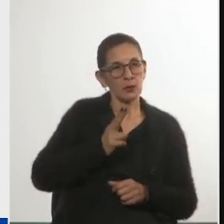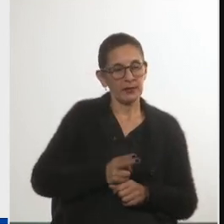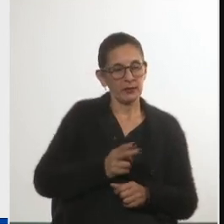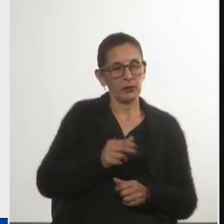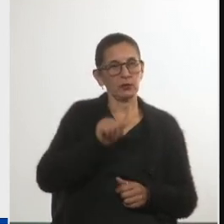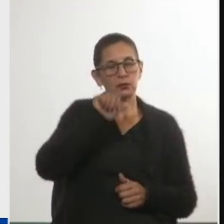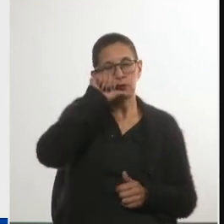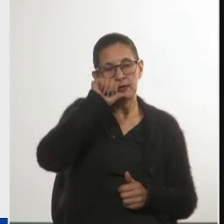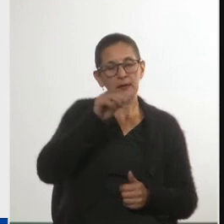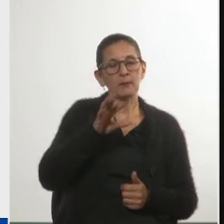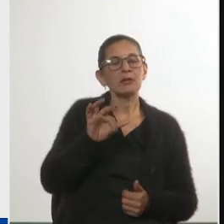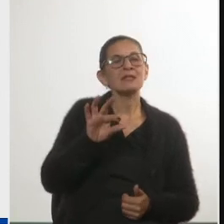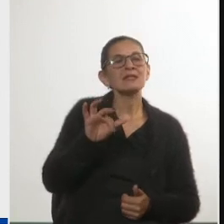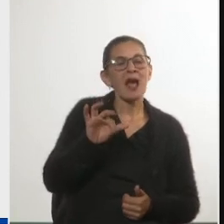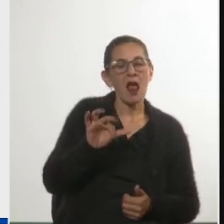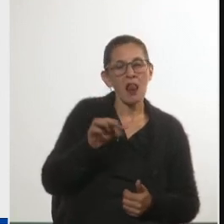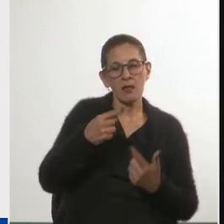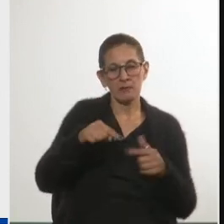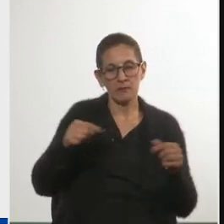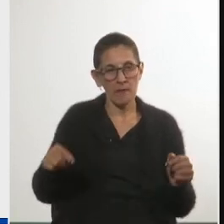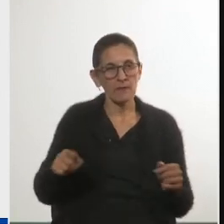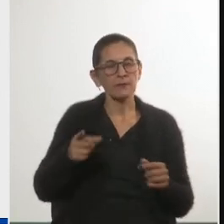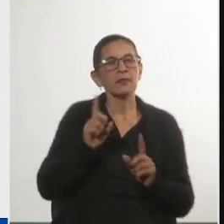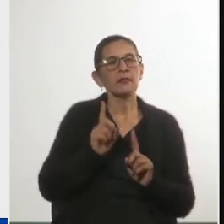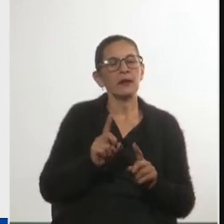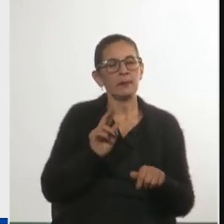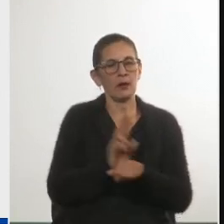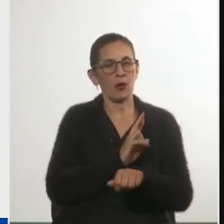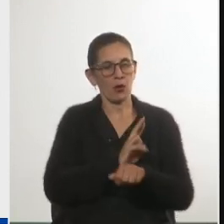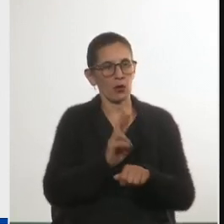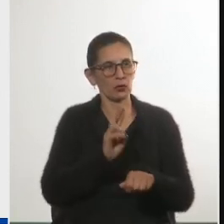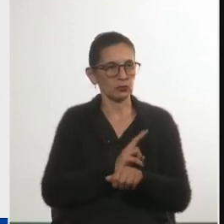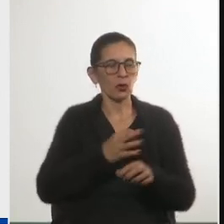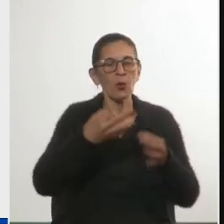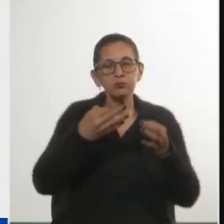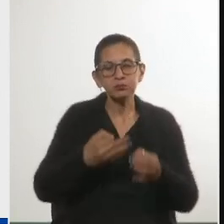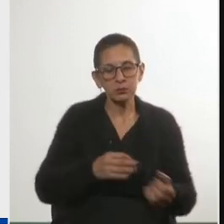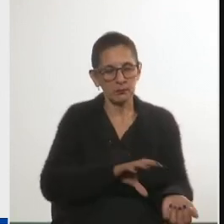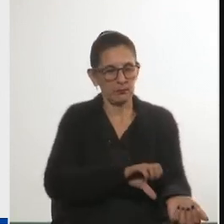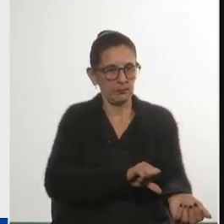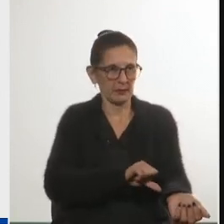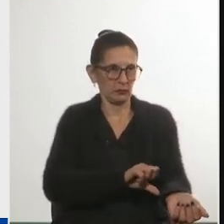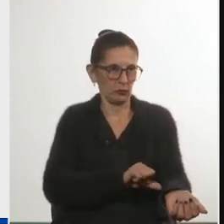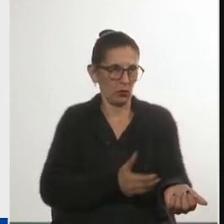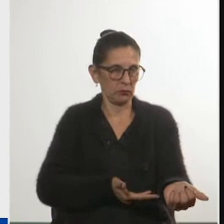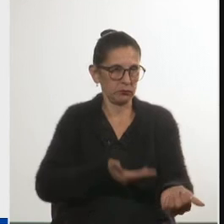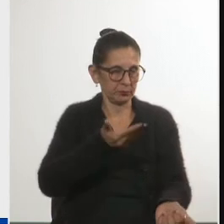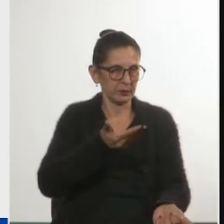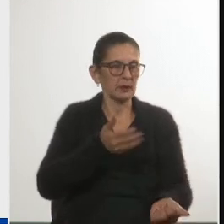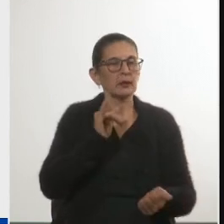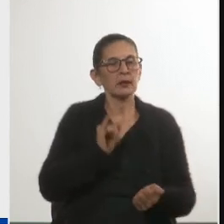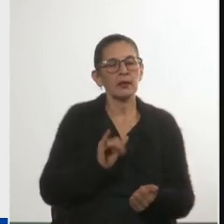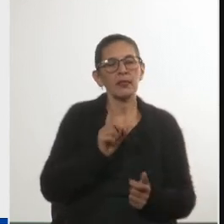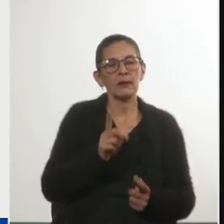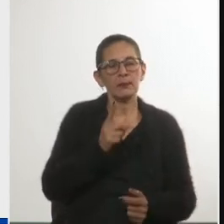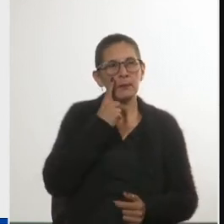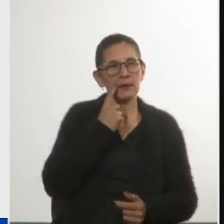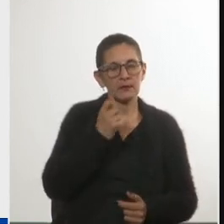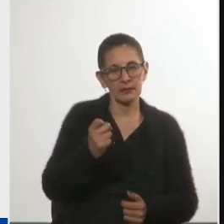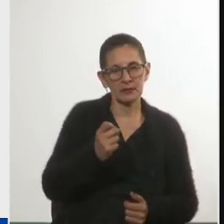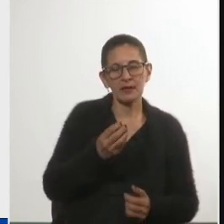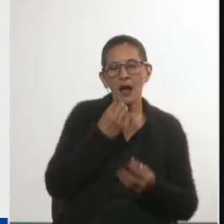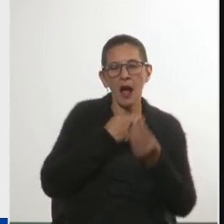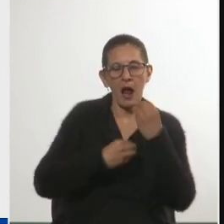el consumo de sal por indicación médica deben controlarse estrictamente los valores de presión arterial y deben evitar la ingesta